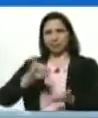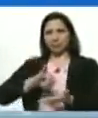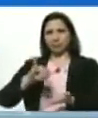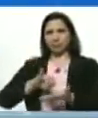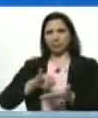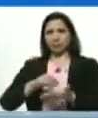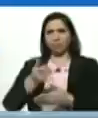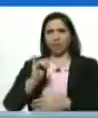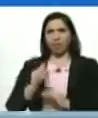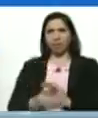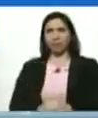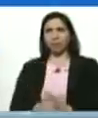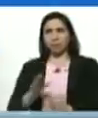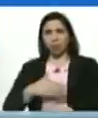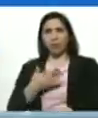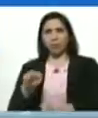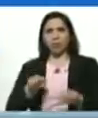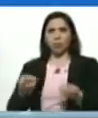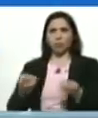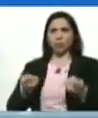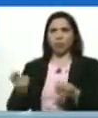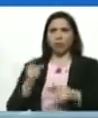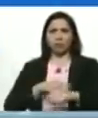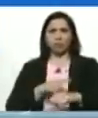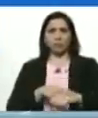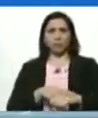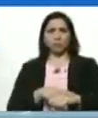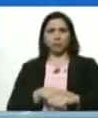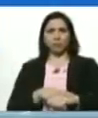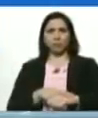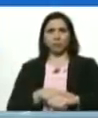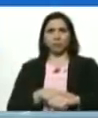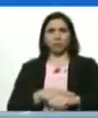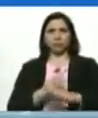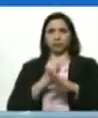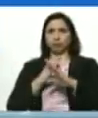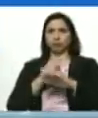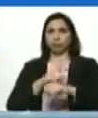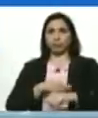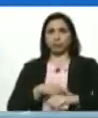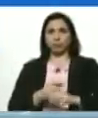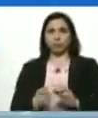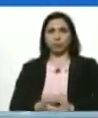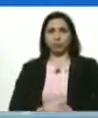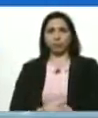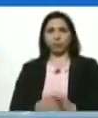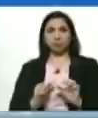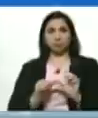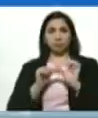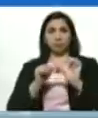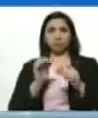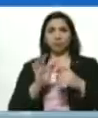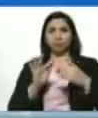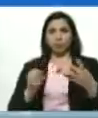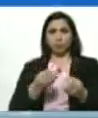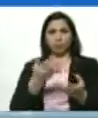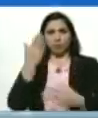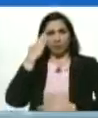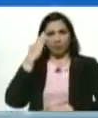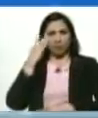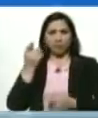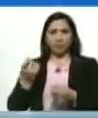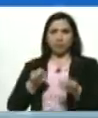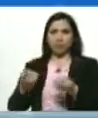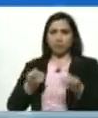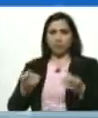podemos controlarlo a tiempo a tiempo allí seguirá funcionando lo que ustedes saben los servicios